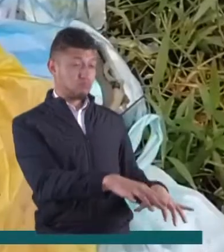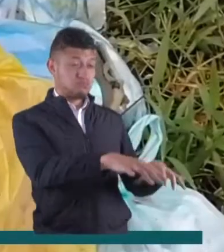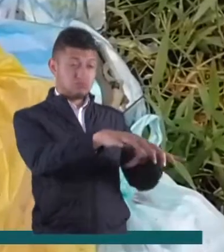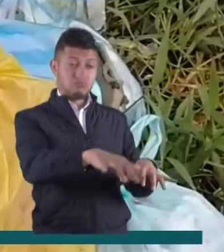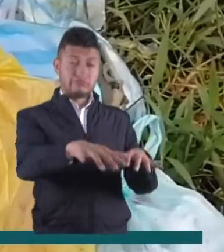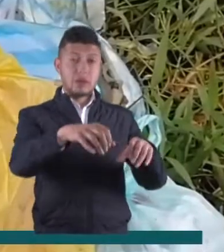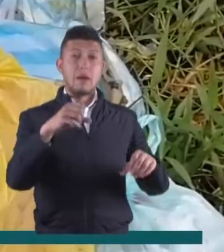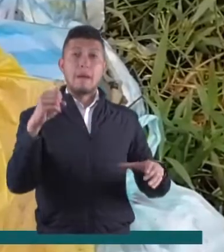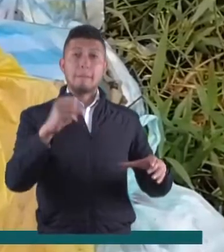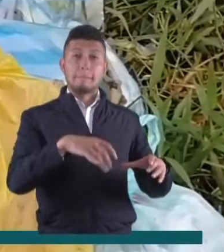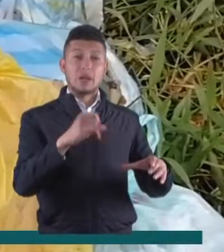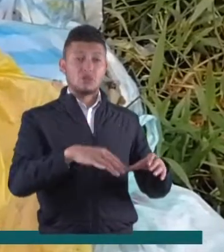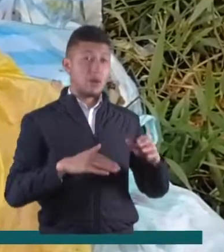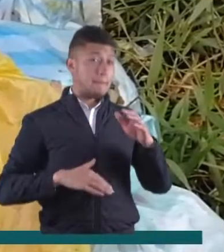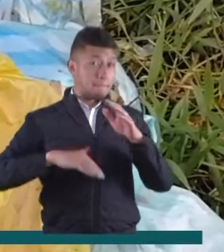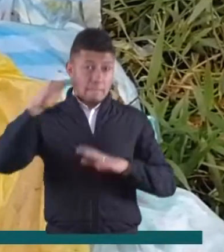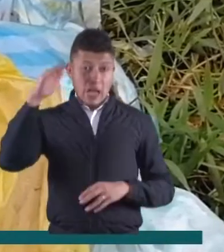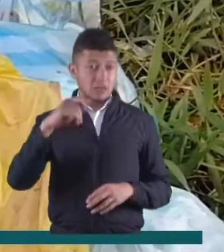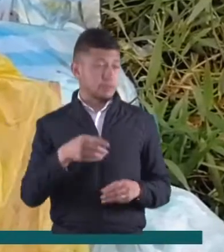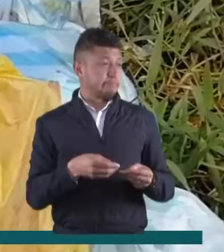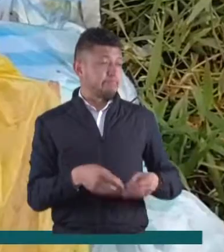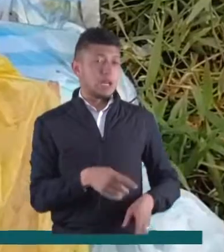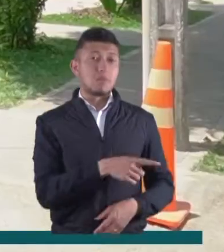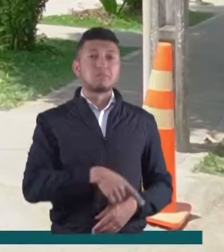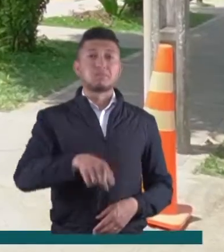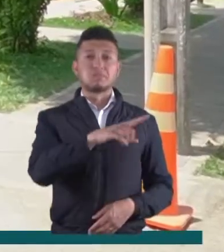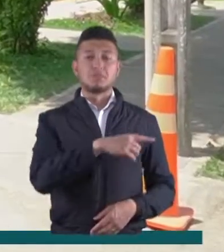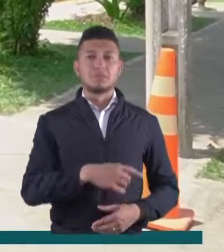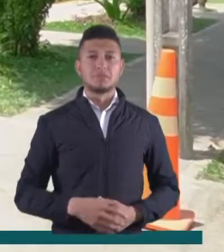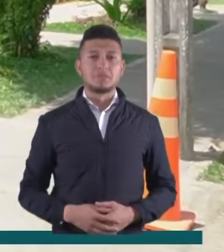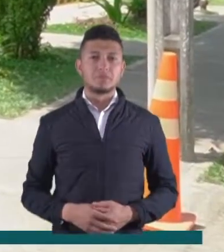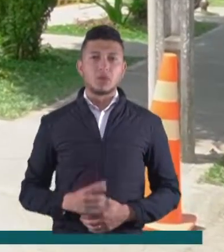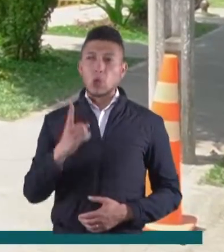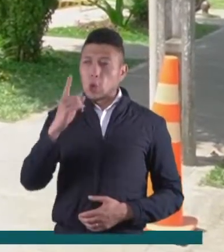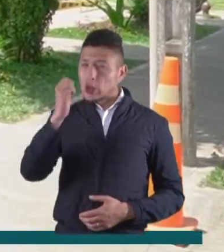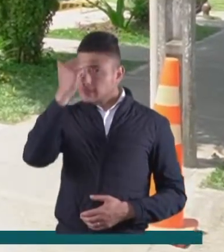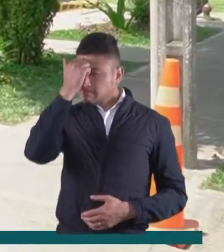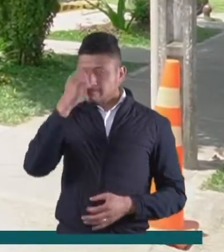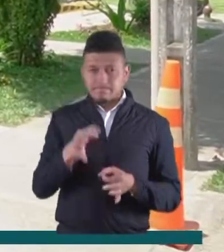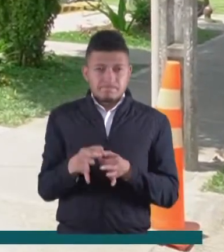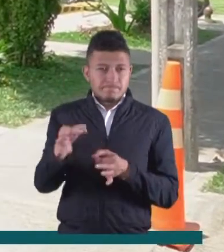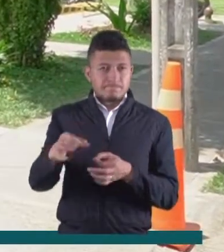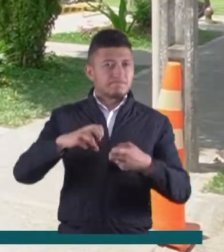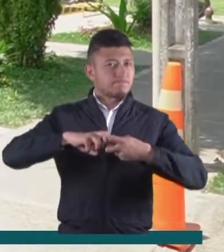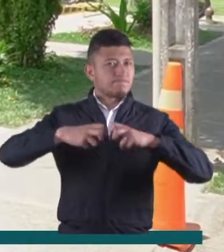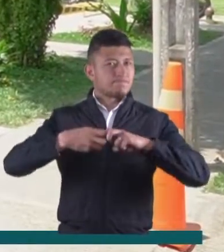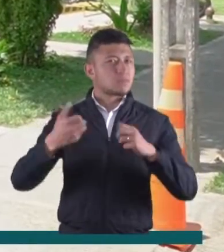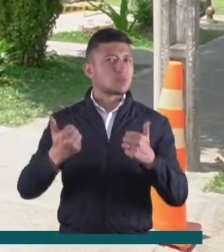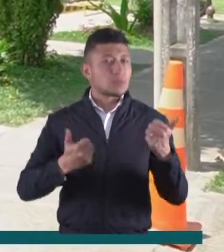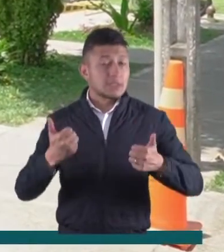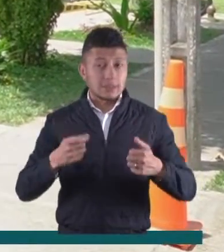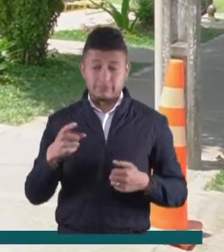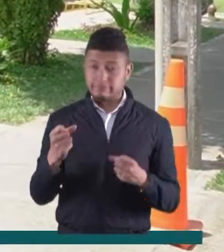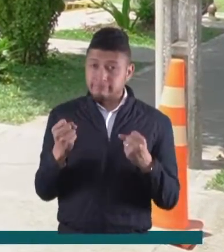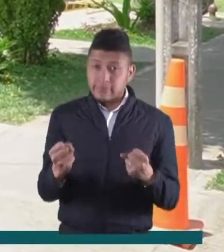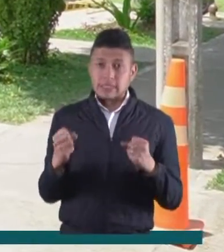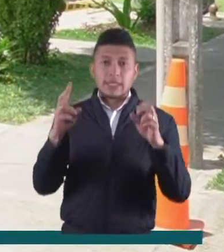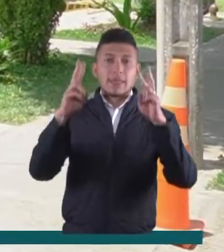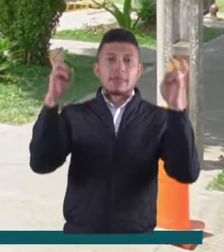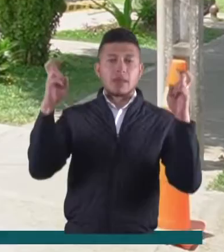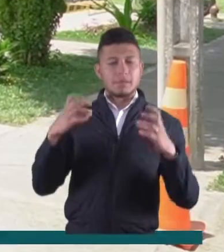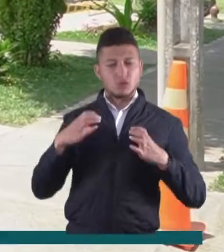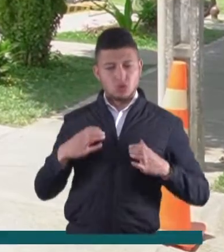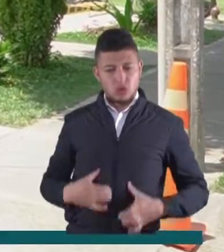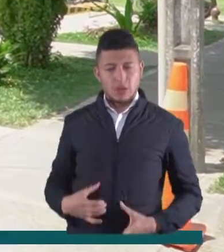cantidades de desechos en su mayoría desaprovechados jugadores principales problemáticas a nivel municipales Es